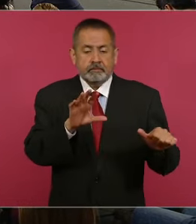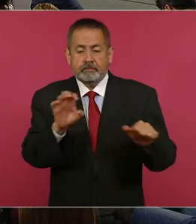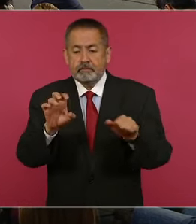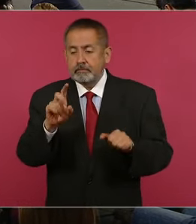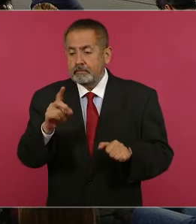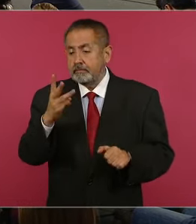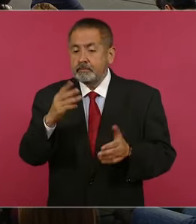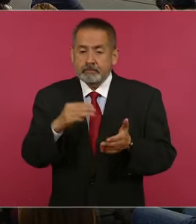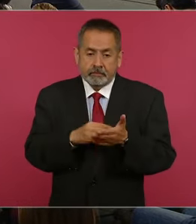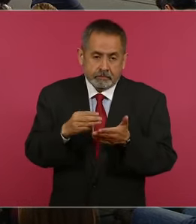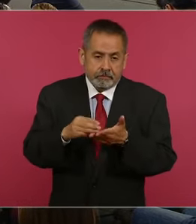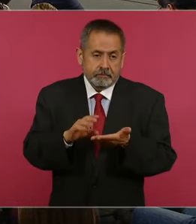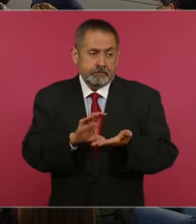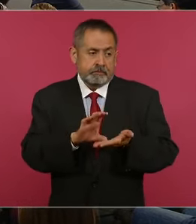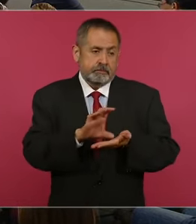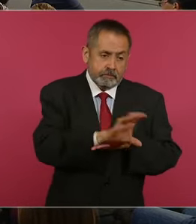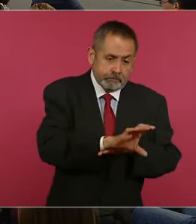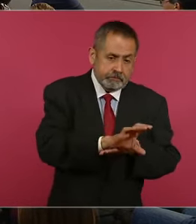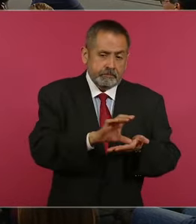millones.